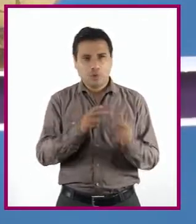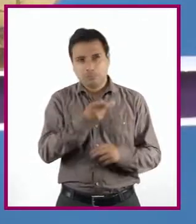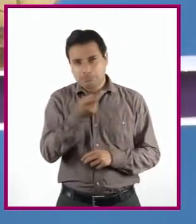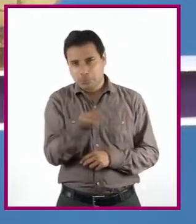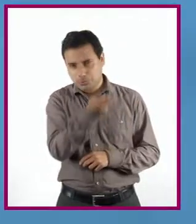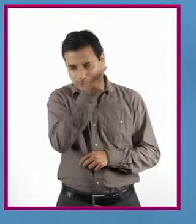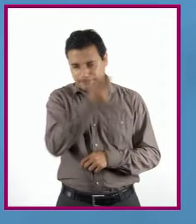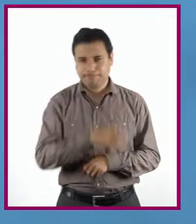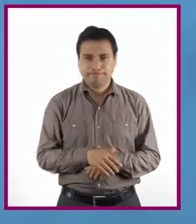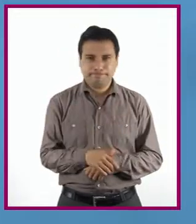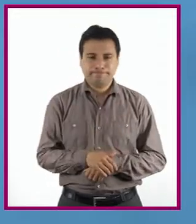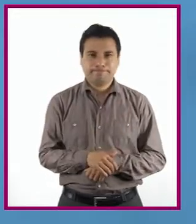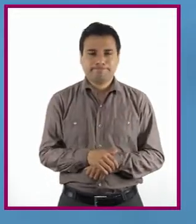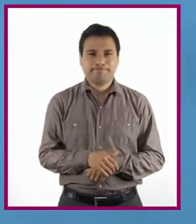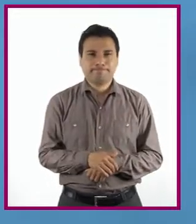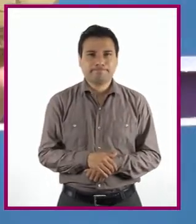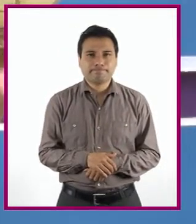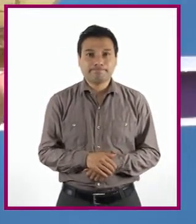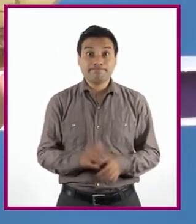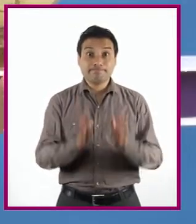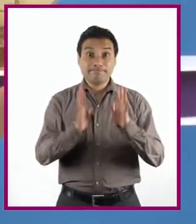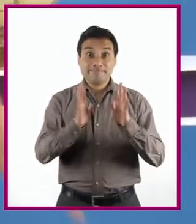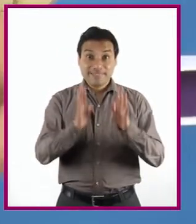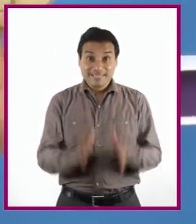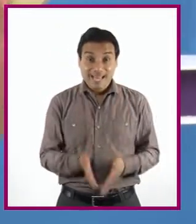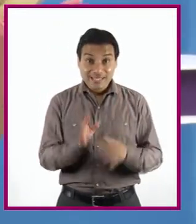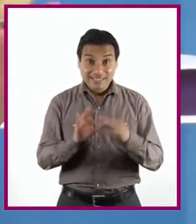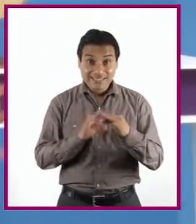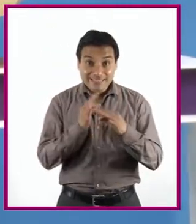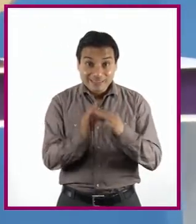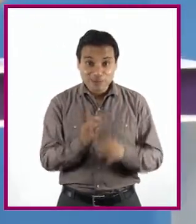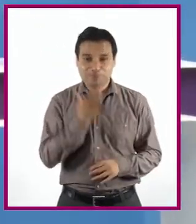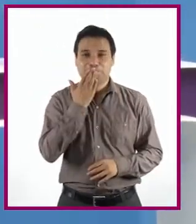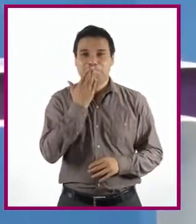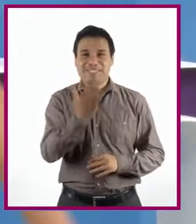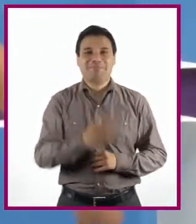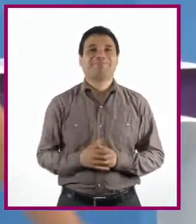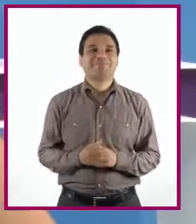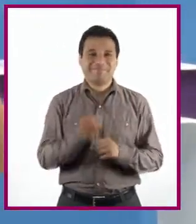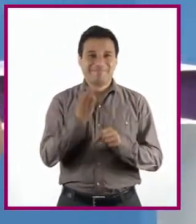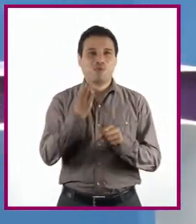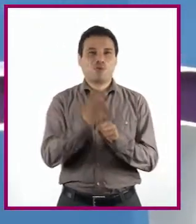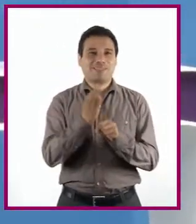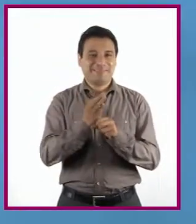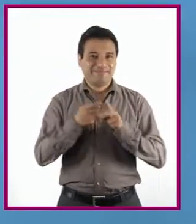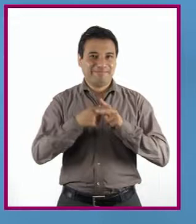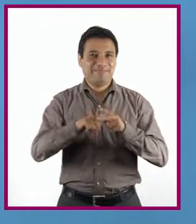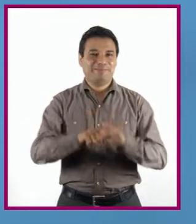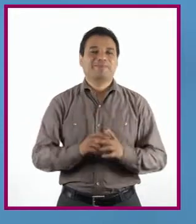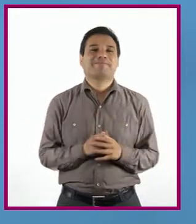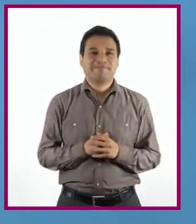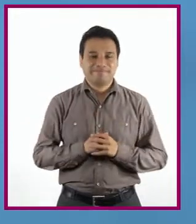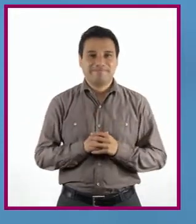o profesores. ¿Están preparadas y preparados? Muy bien, ahora sí, comencemos.